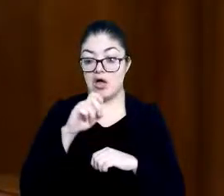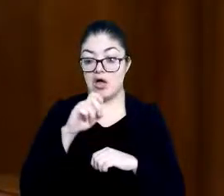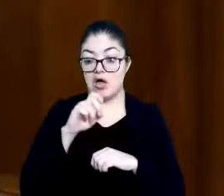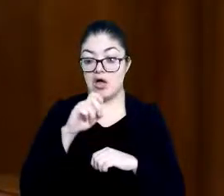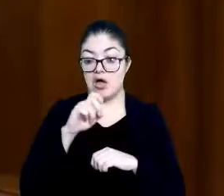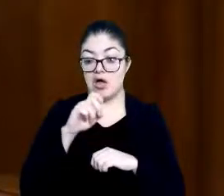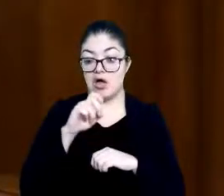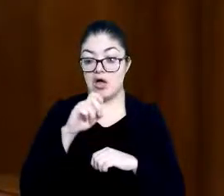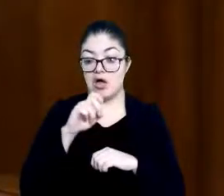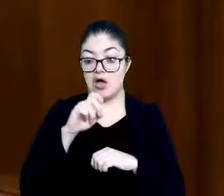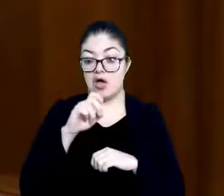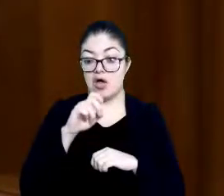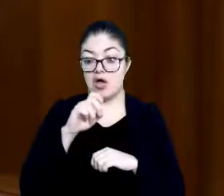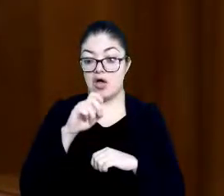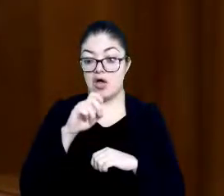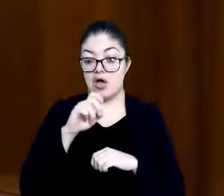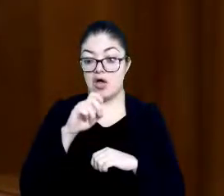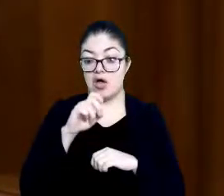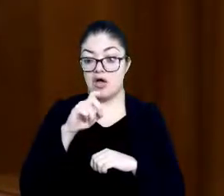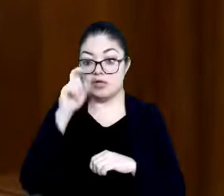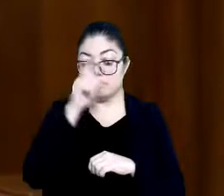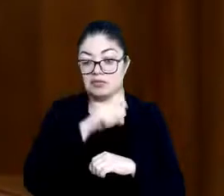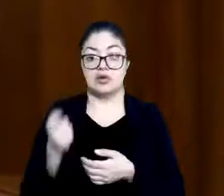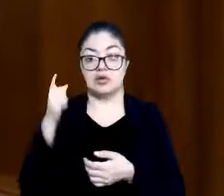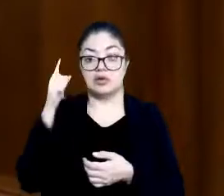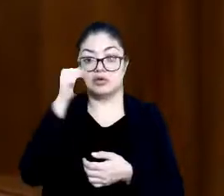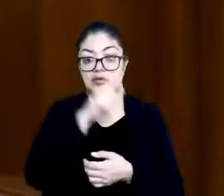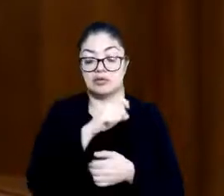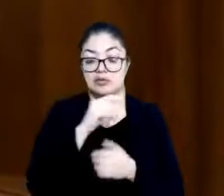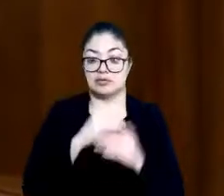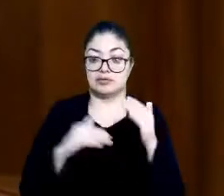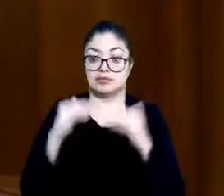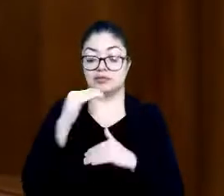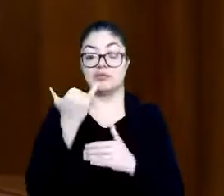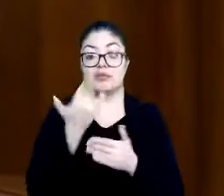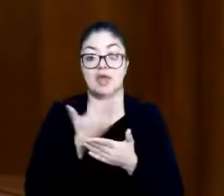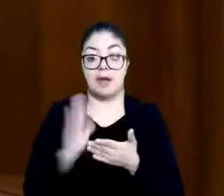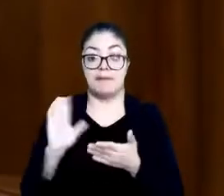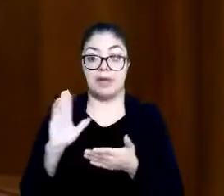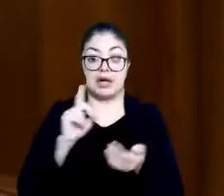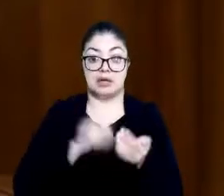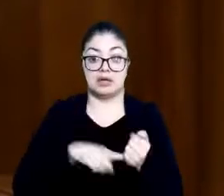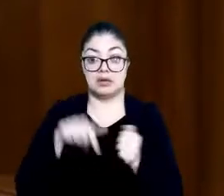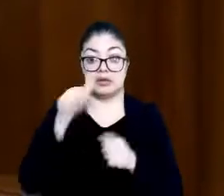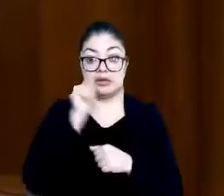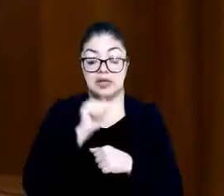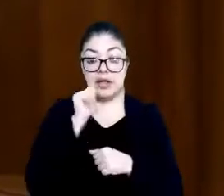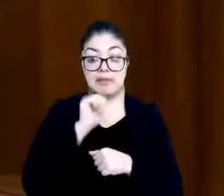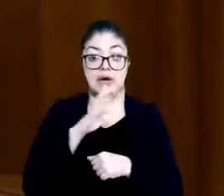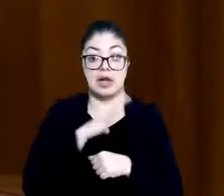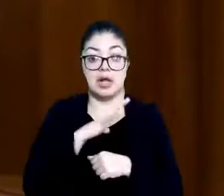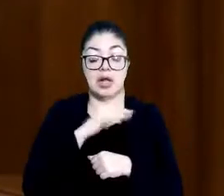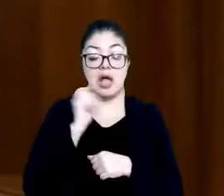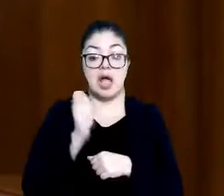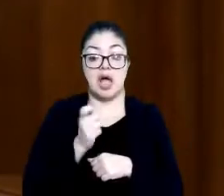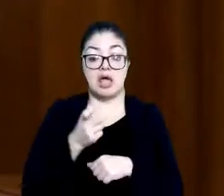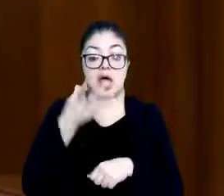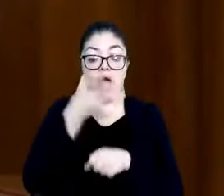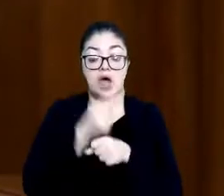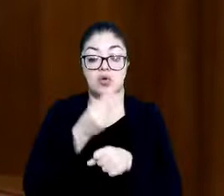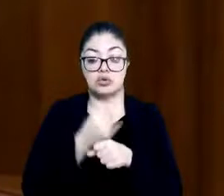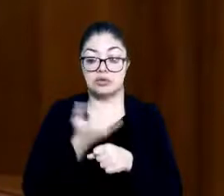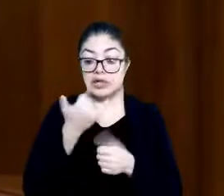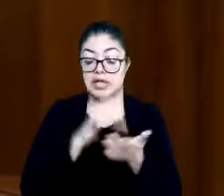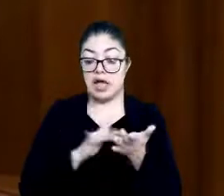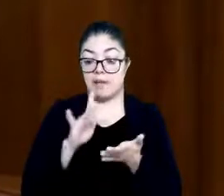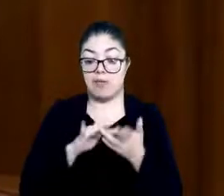reciban salarios más bajos o se autoempleen son más altas. Además, no siempre cuentan con los ajustes y apoyos